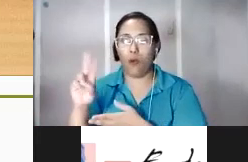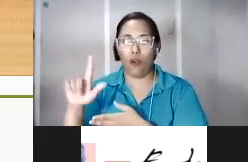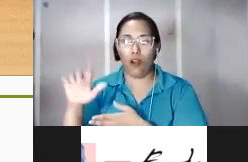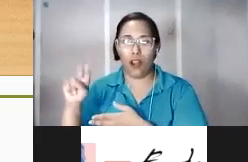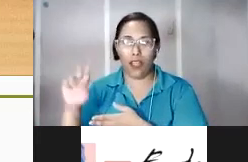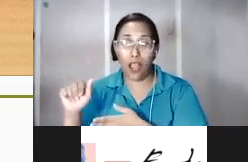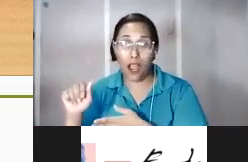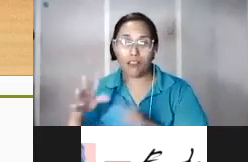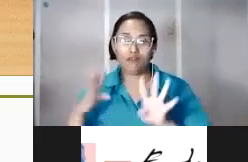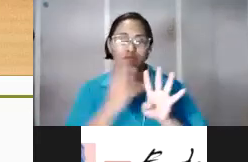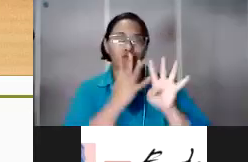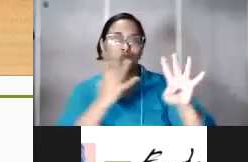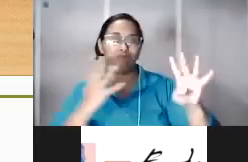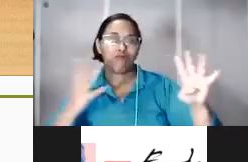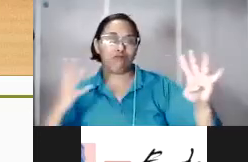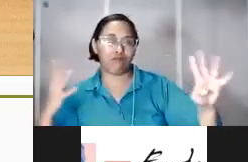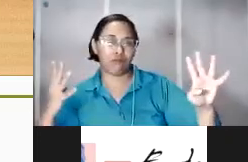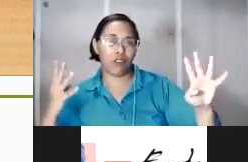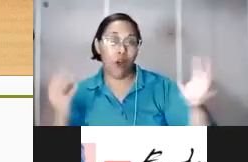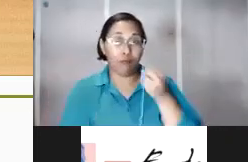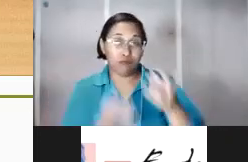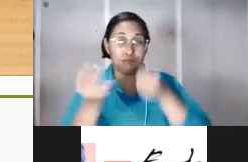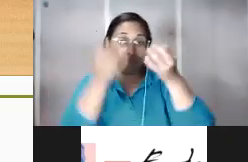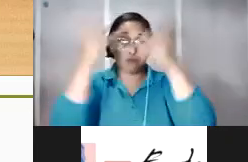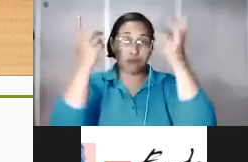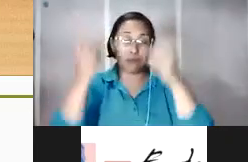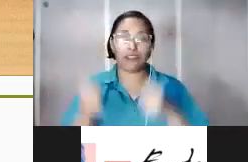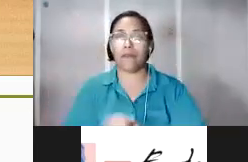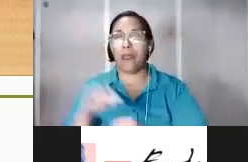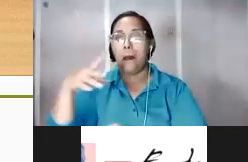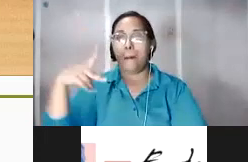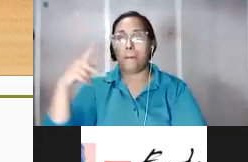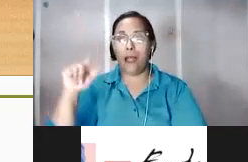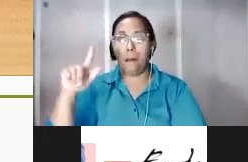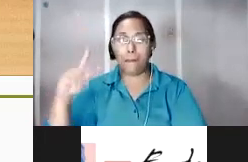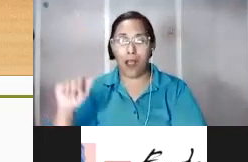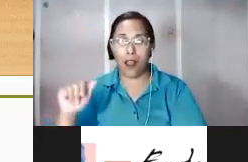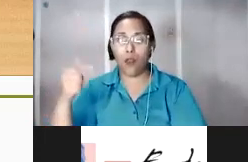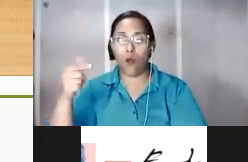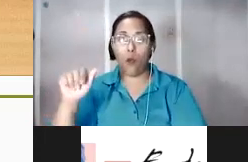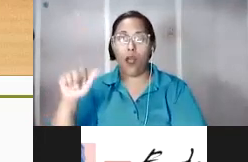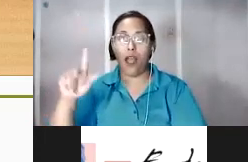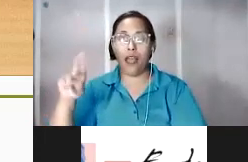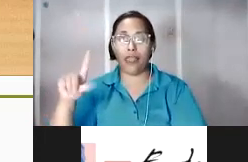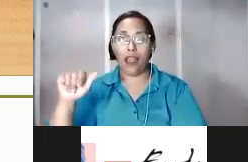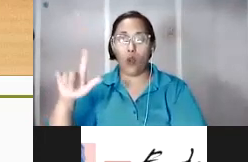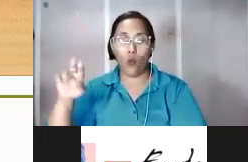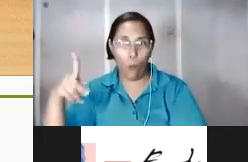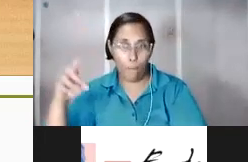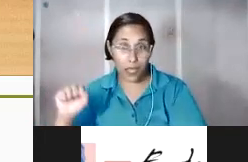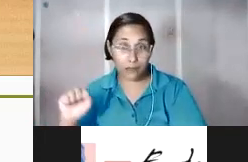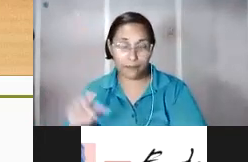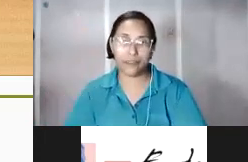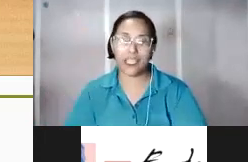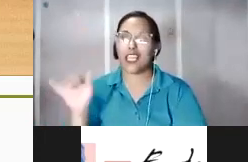y posterior quema del Babal en Guadalupe, y por supuesto el